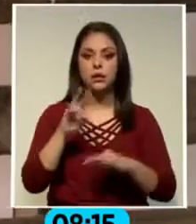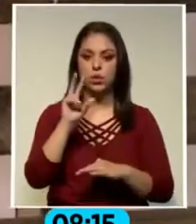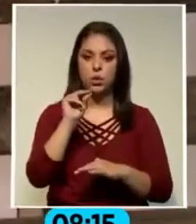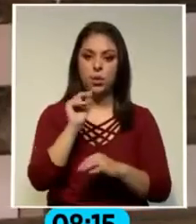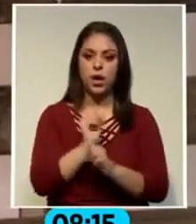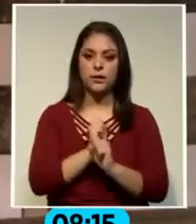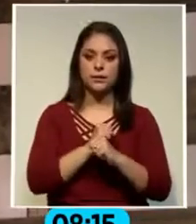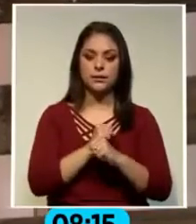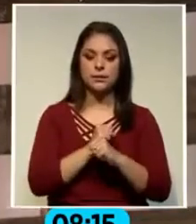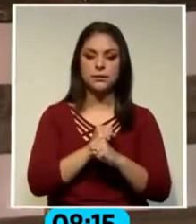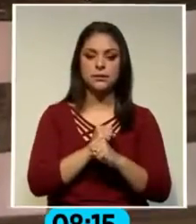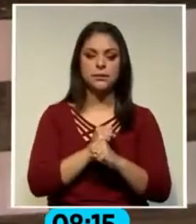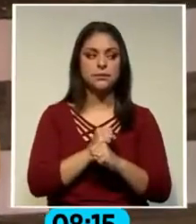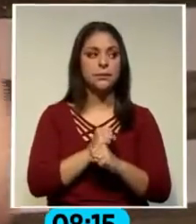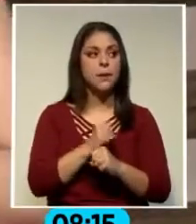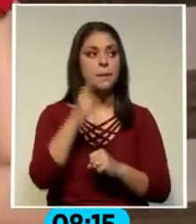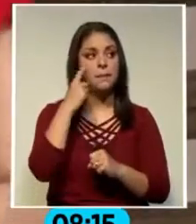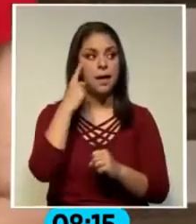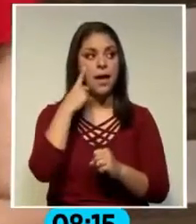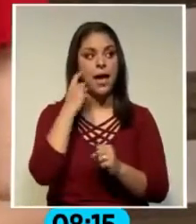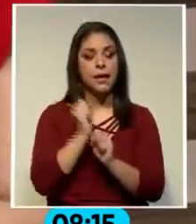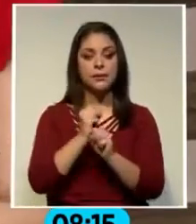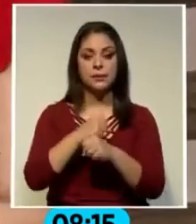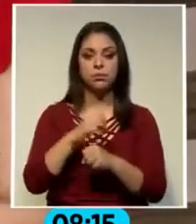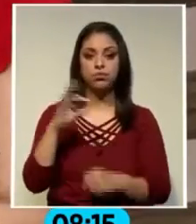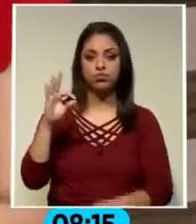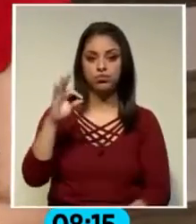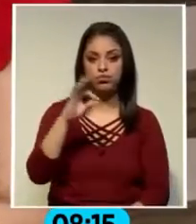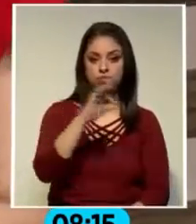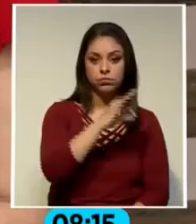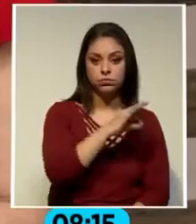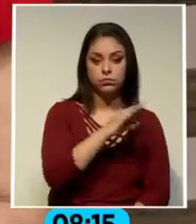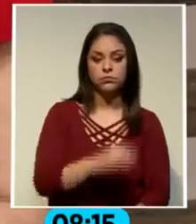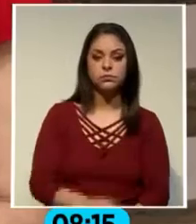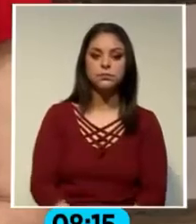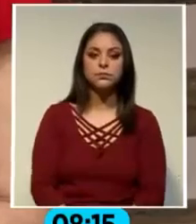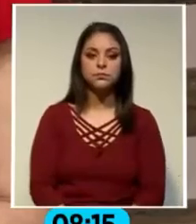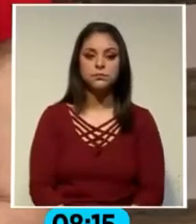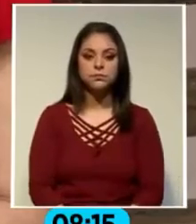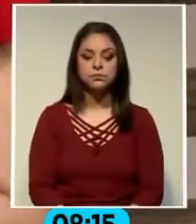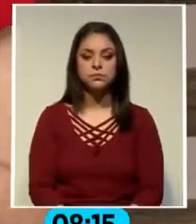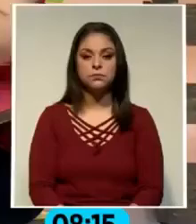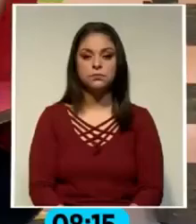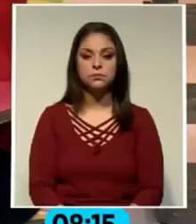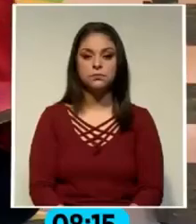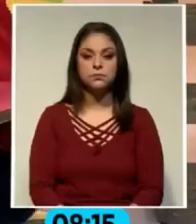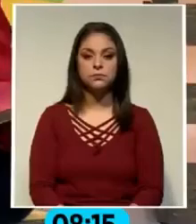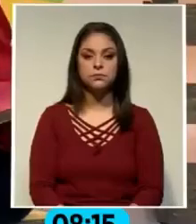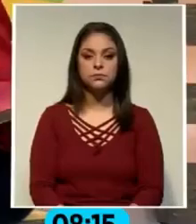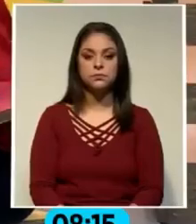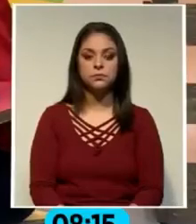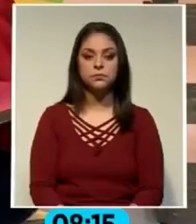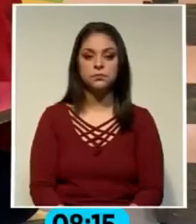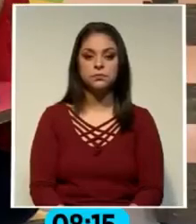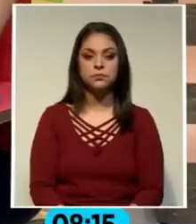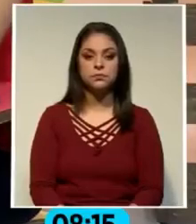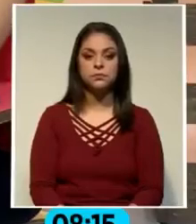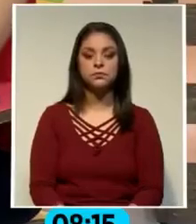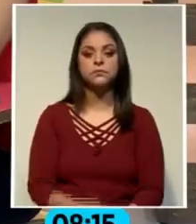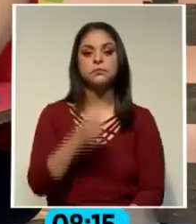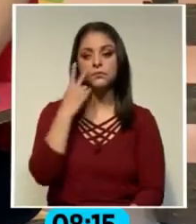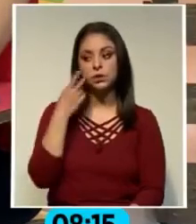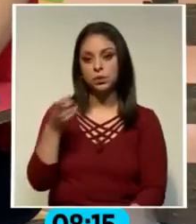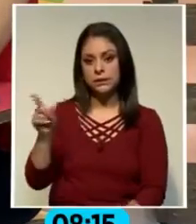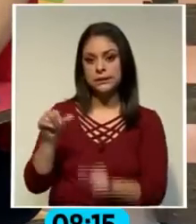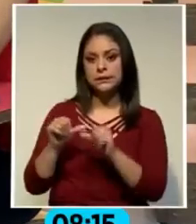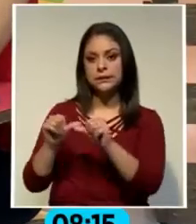esta mariposa, claro, niña. Claro que sí, le ponemos goma. Sí. Bueno. Vamos a ver, niña Ley, tome. Le dejo usted mientras que yo reviso. A ver si hay